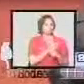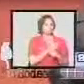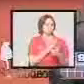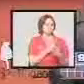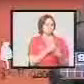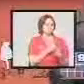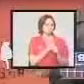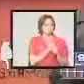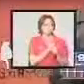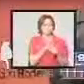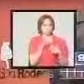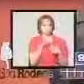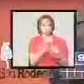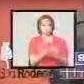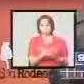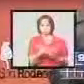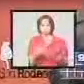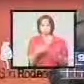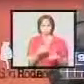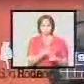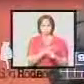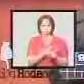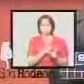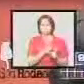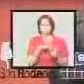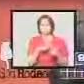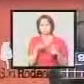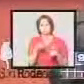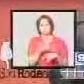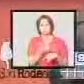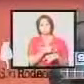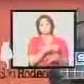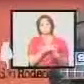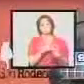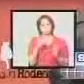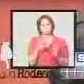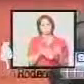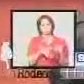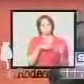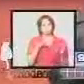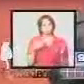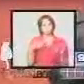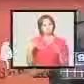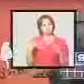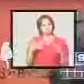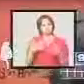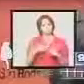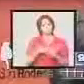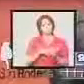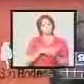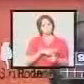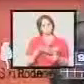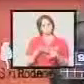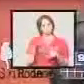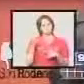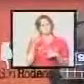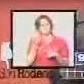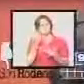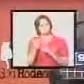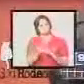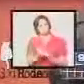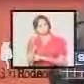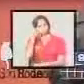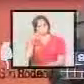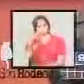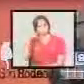Seguros no los asegura, ¿verdad? Entonces ahí es donde tenemos pues alguna inquietud, pero habría que ver el caso particular